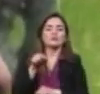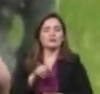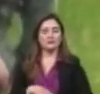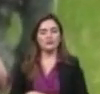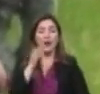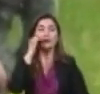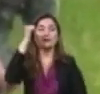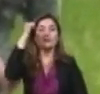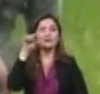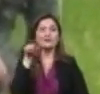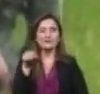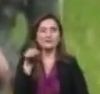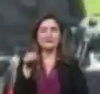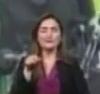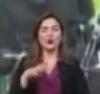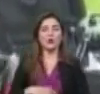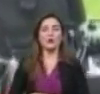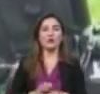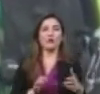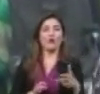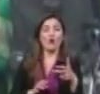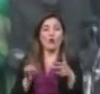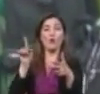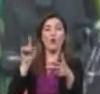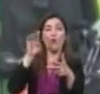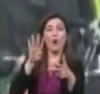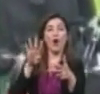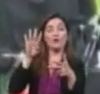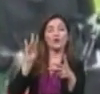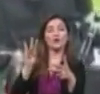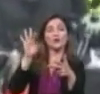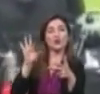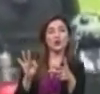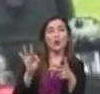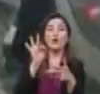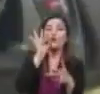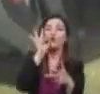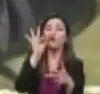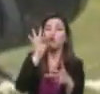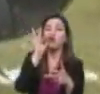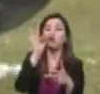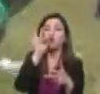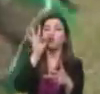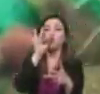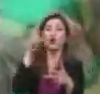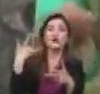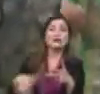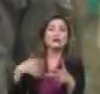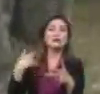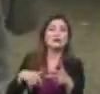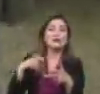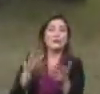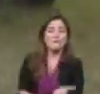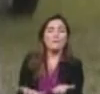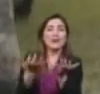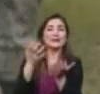logra decomisar un cargamento de 479 paquetes de marihuana con un peso de